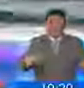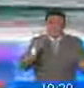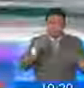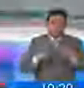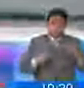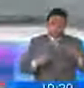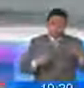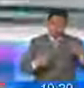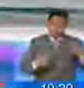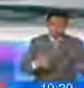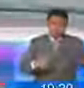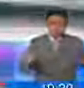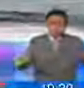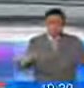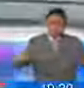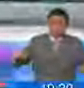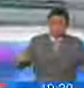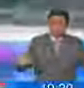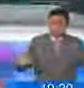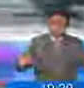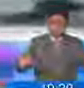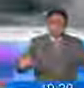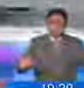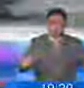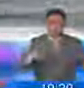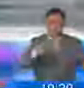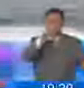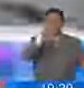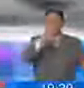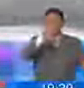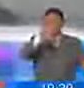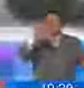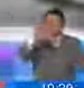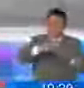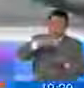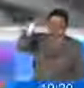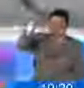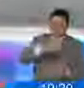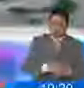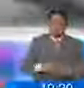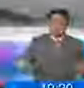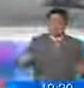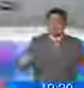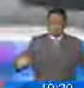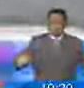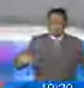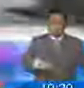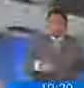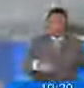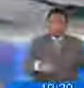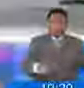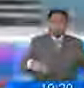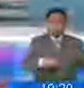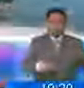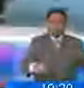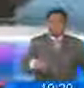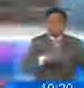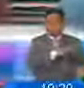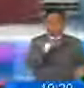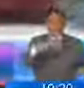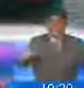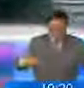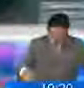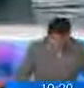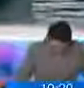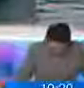un hueco lamentablemente de 1.50 m y a lo que él se trata de meter y trata de esquivar se va con todo y se metió el hombre que